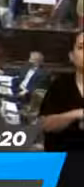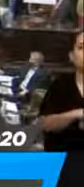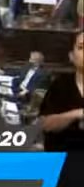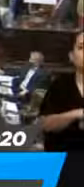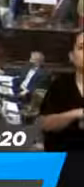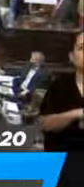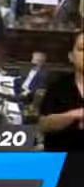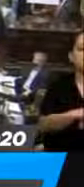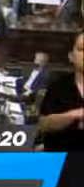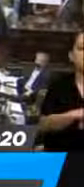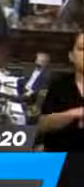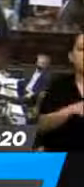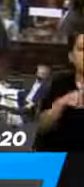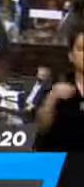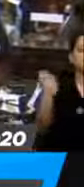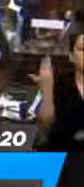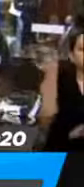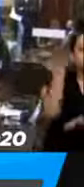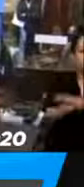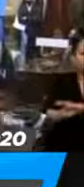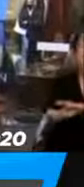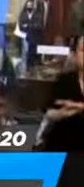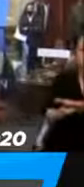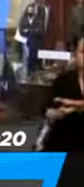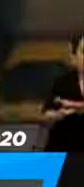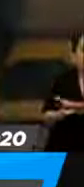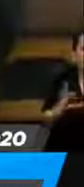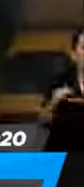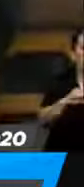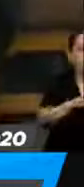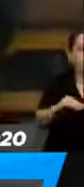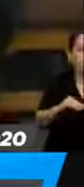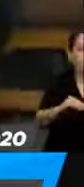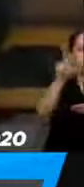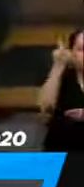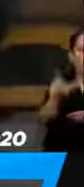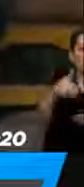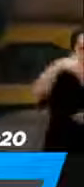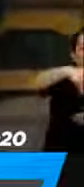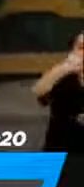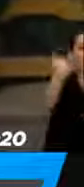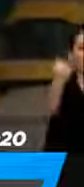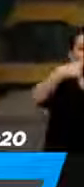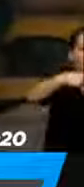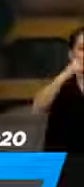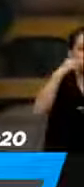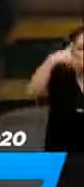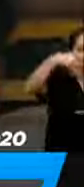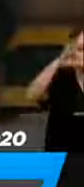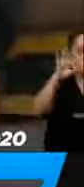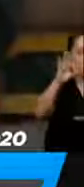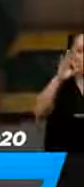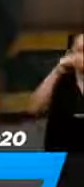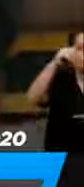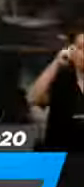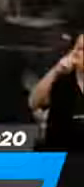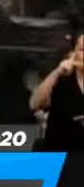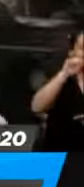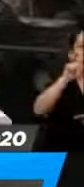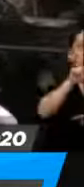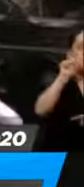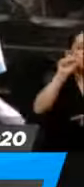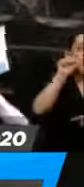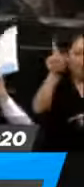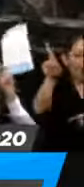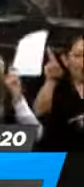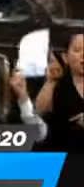Visto la presentación efectuada por el diputado Máximo Carlos Kirchner y otras